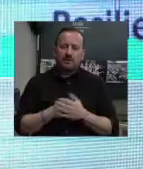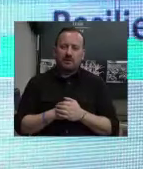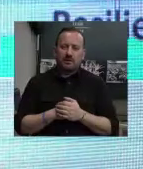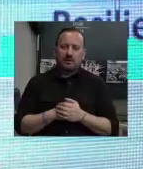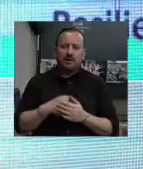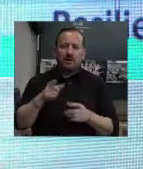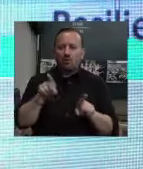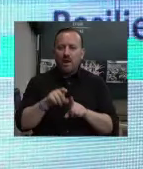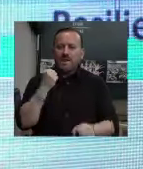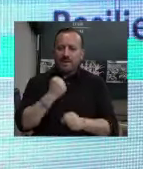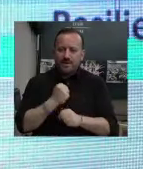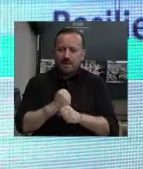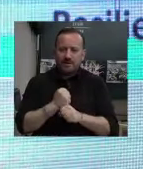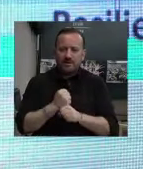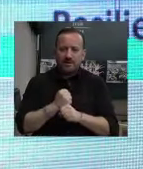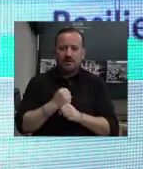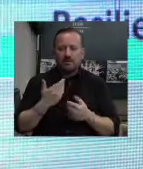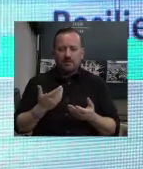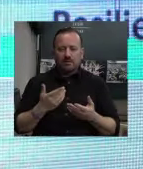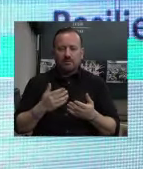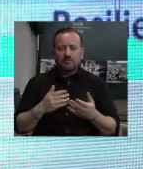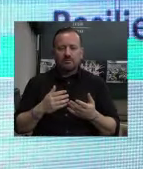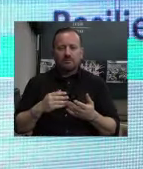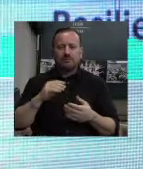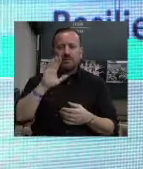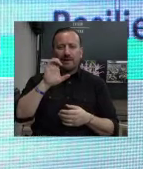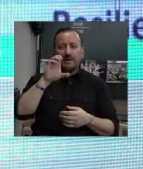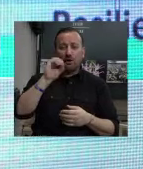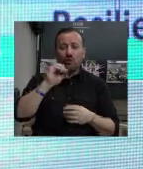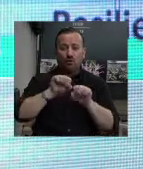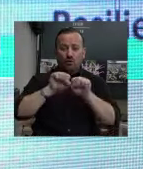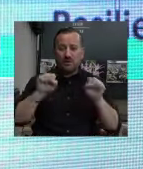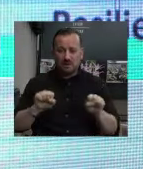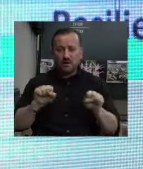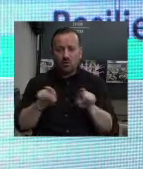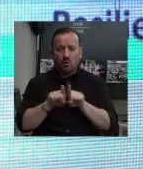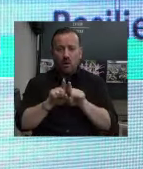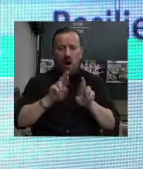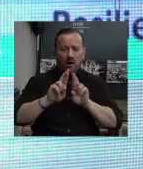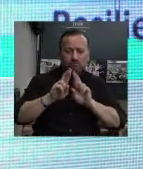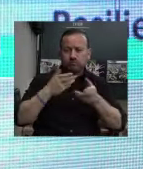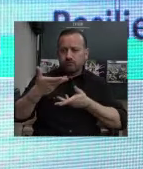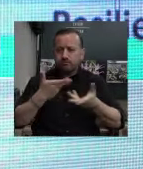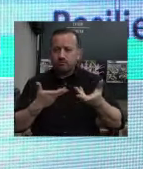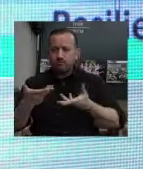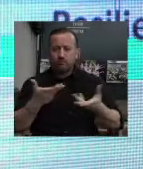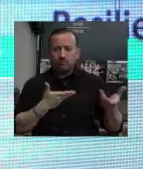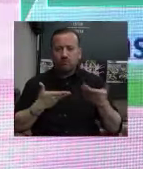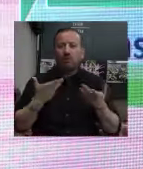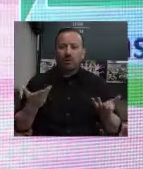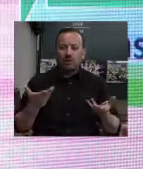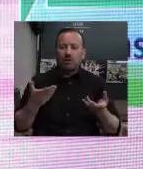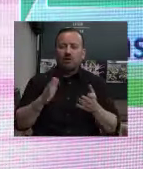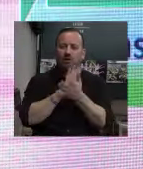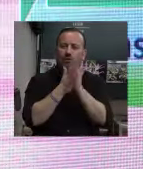a trabajar ecosistémico que es una ayuda de la biología a relacionarse en todos esos